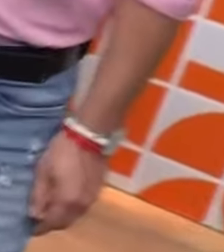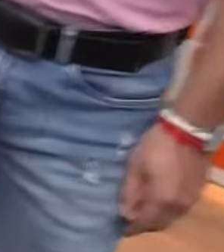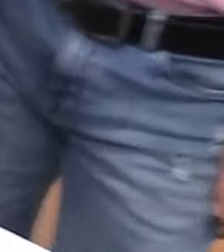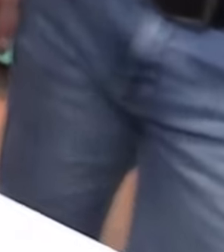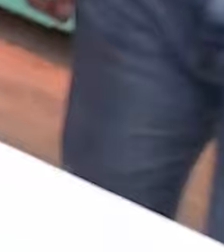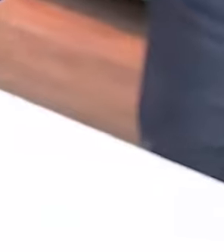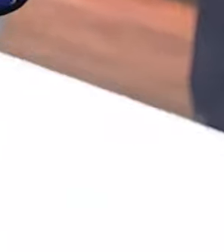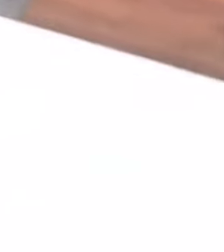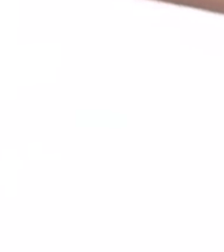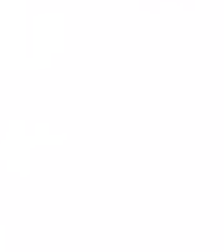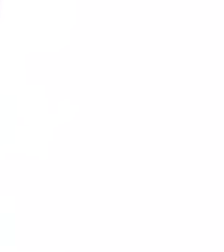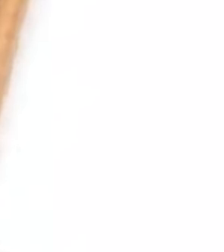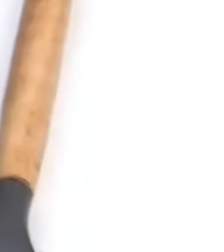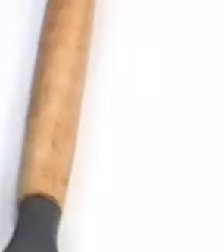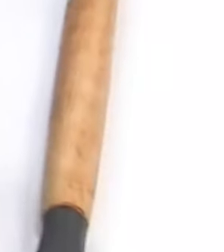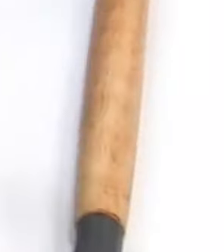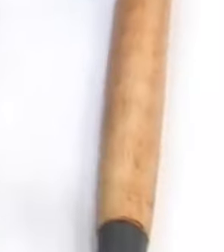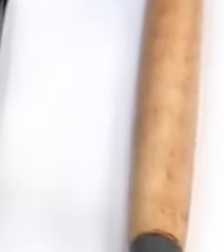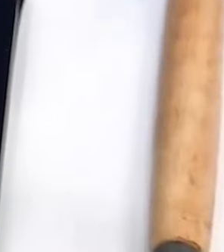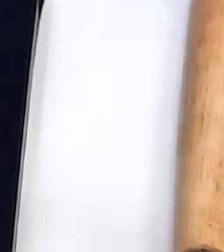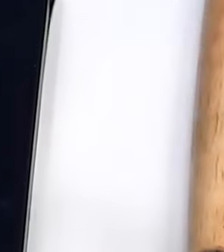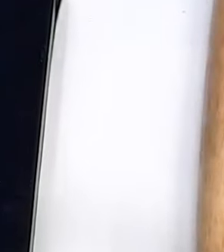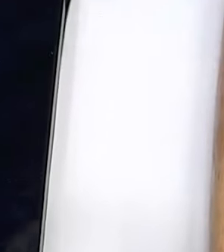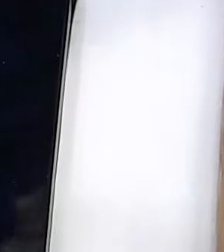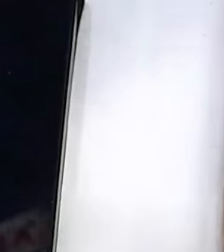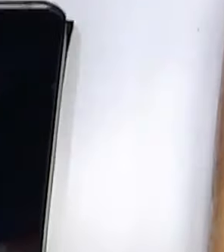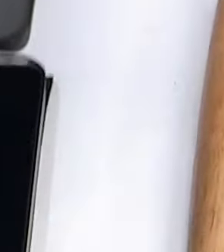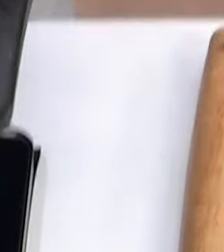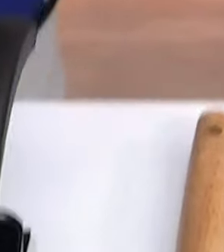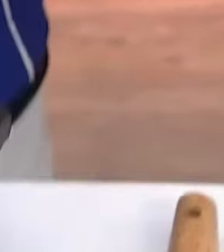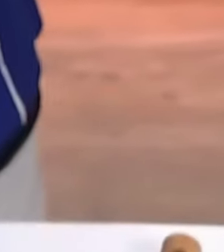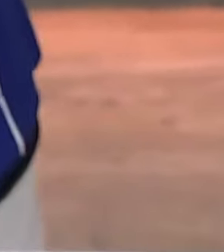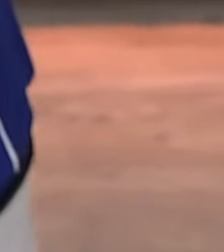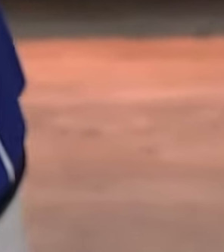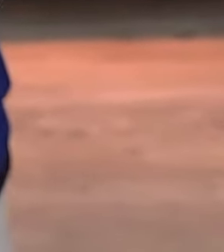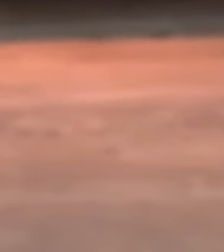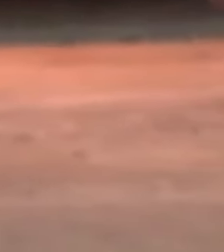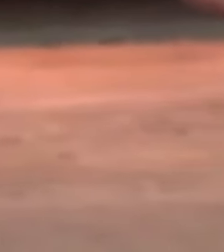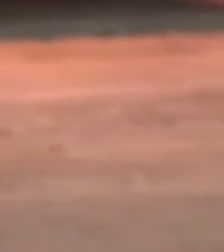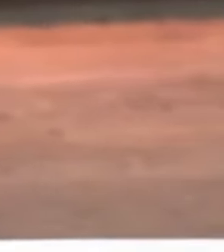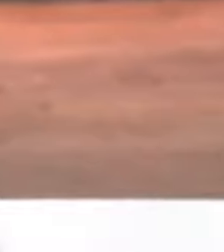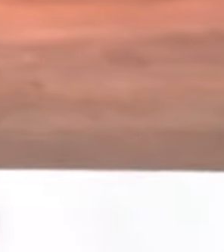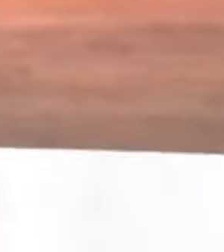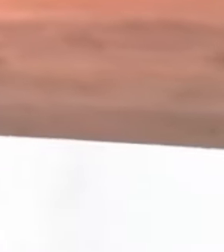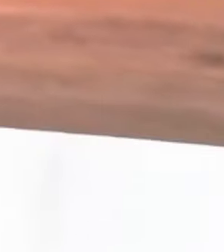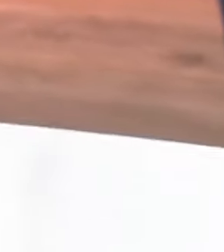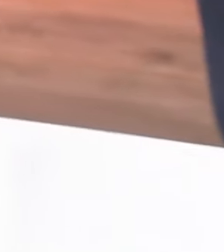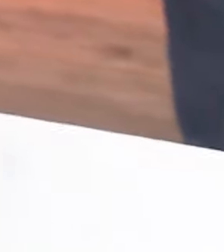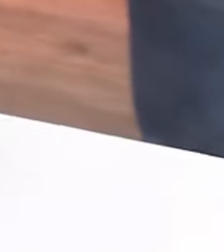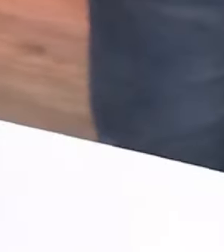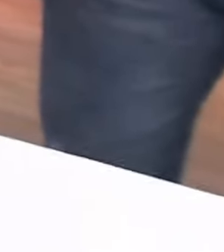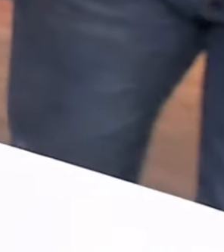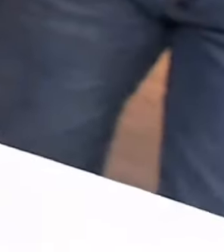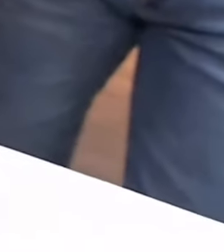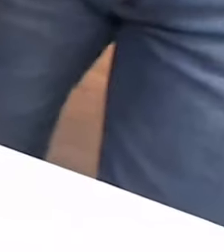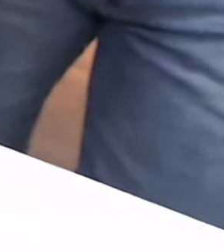conocieron. Tuvieron un matrimonio todos los sabores. Los sabores, mi querida Gochi. Esto está bien, bien concentradito, mira.